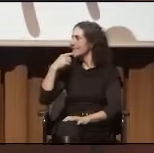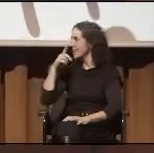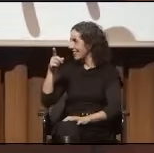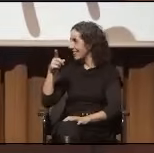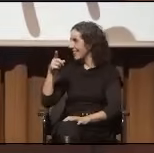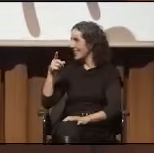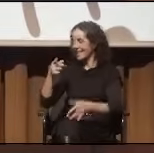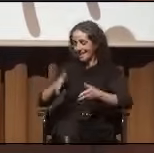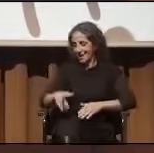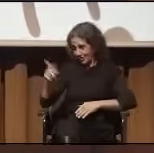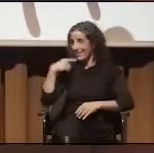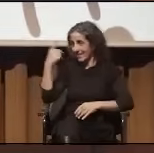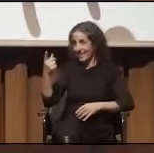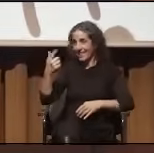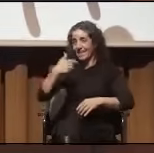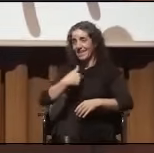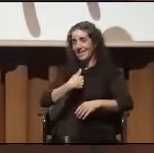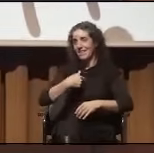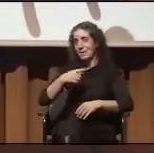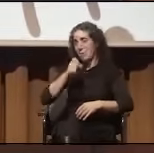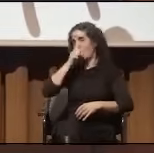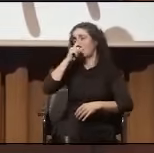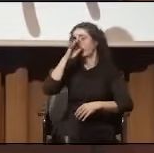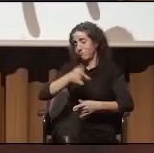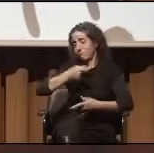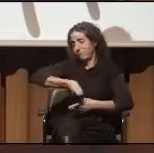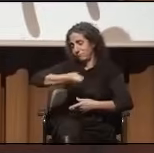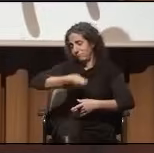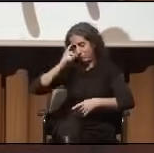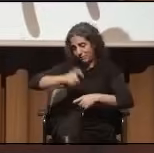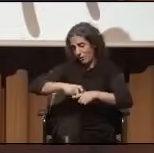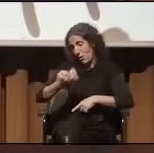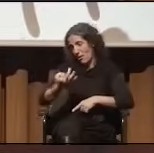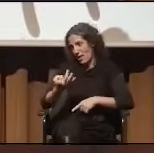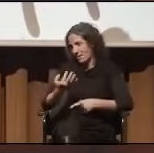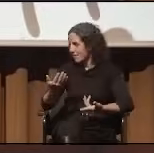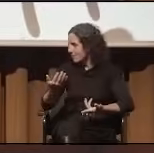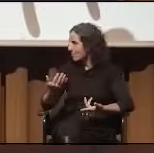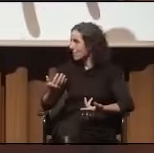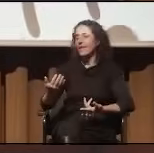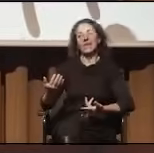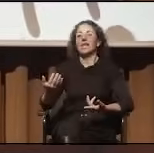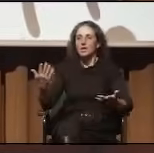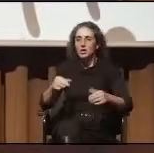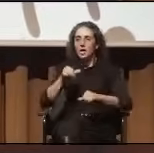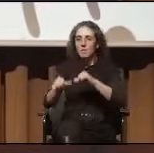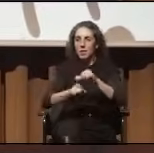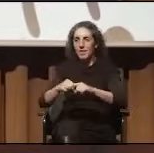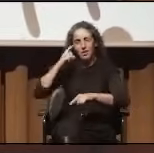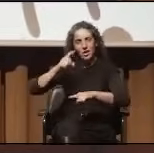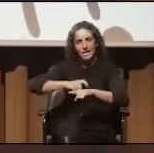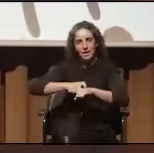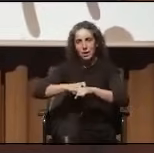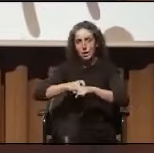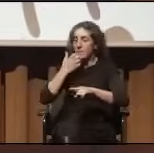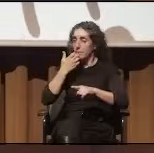que estar aquí pagando 10 años más de terapeuta, ¿no? Digo, yo alucino mucho, ¿no?, todo el proceso psicológico que se crea, la transformación de